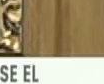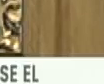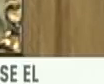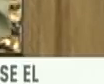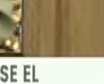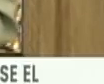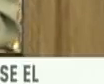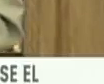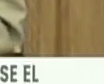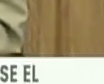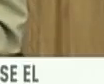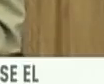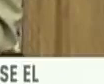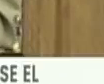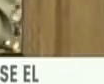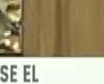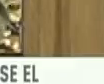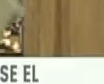ella.